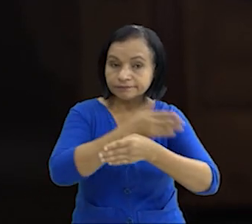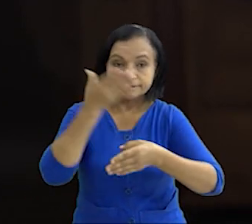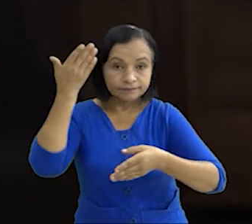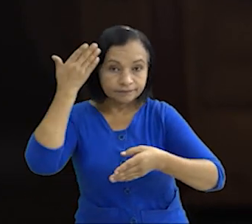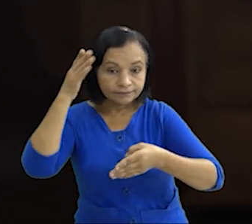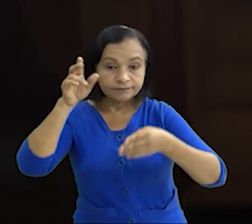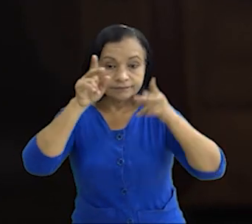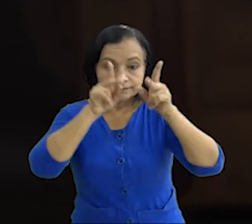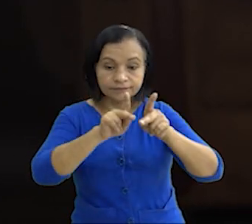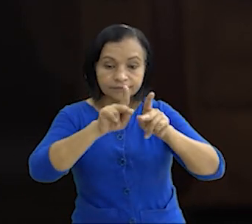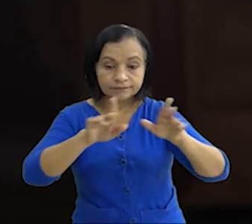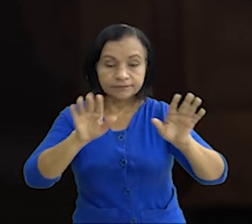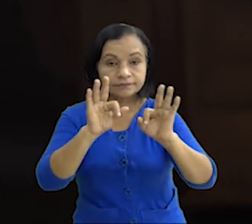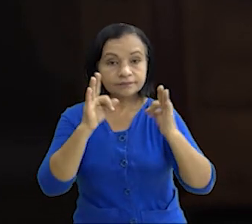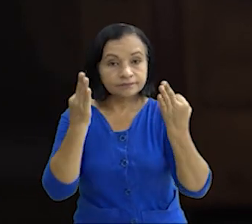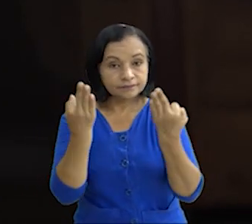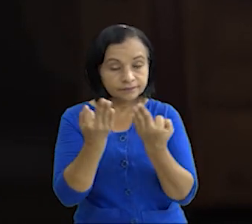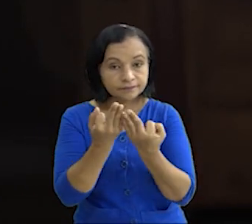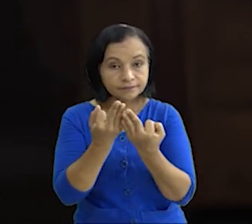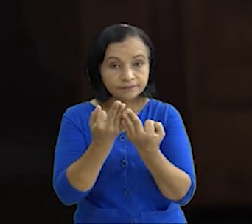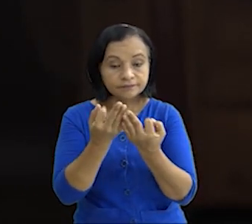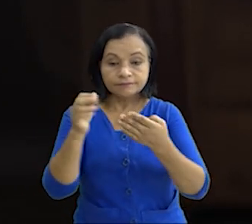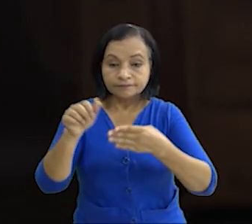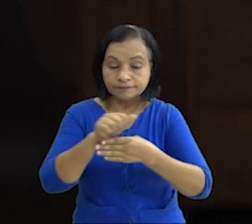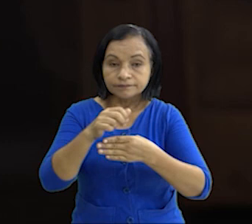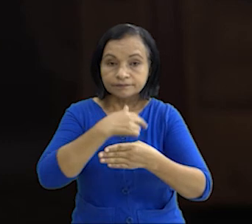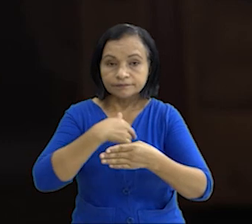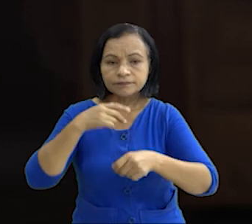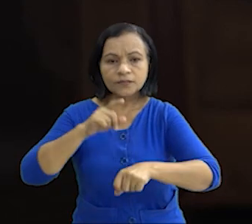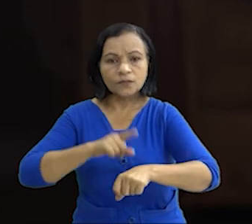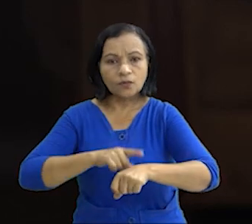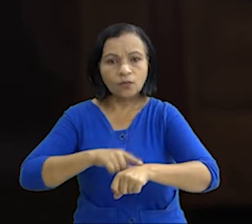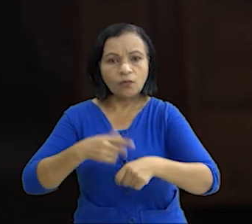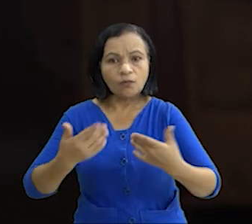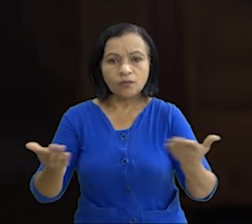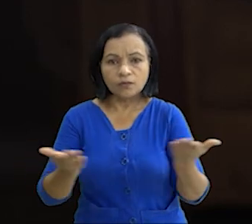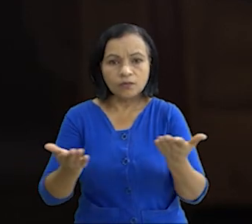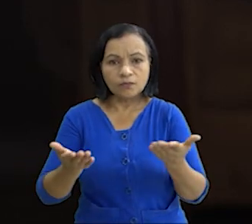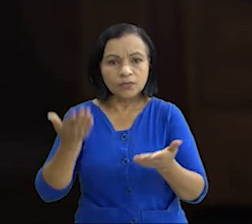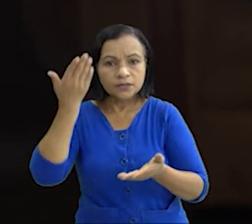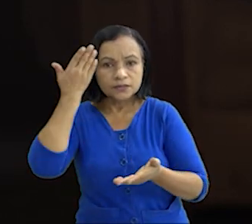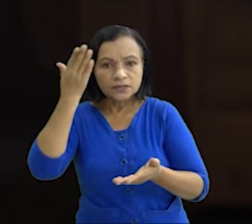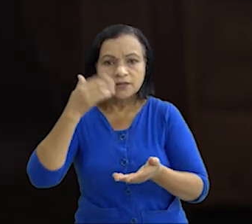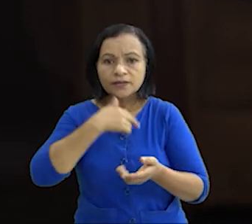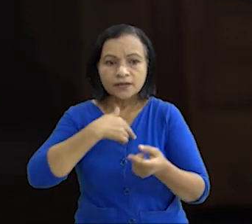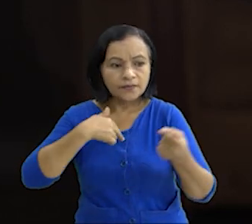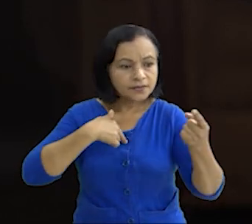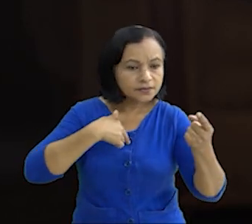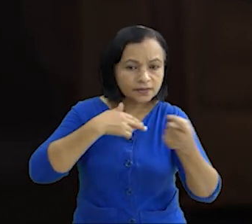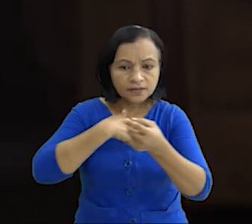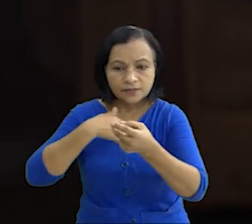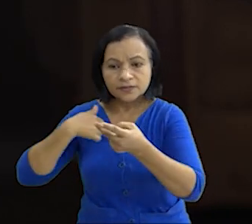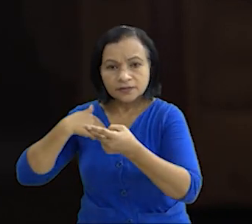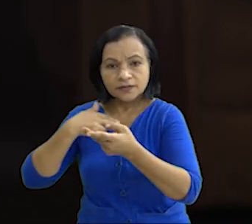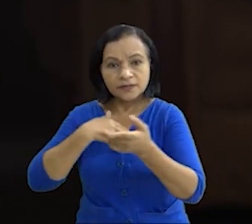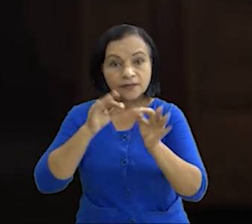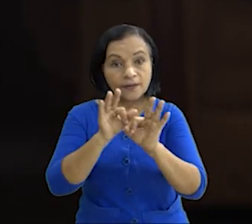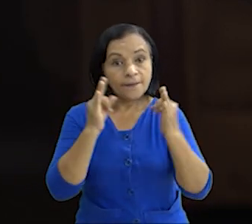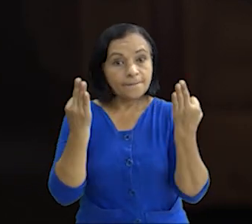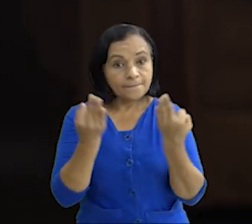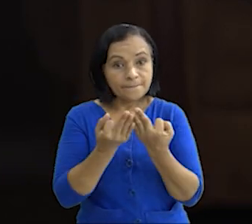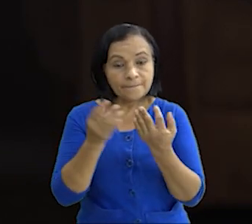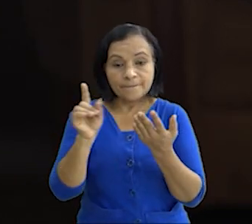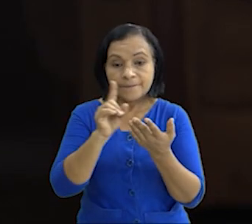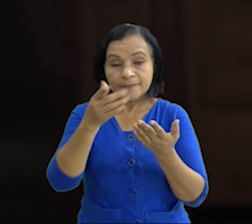con estos planes familiares que nosotros estamos, ¿verdad?, preparando, la hora llegada, ya cada quien sabe su rol, qué tiene que hacer, y entonces no